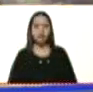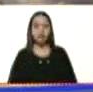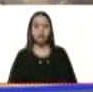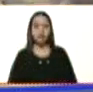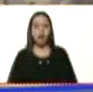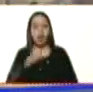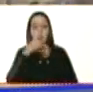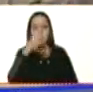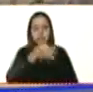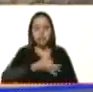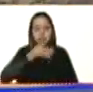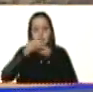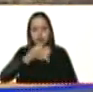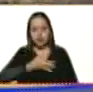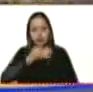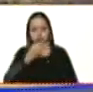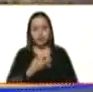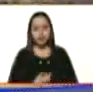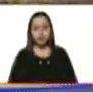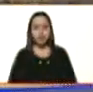Buenas tardes,